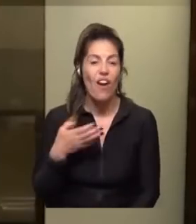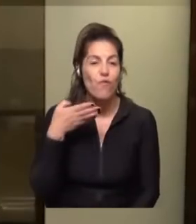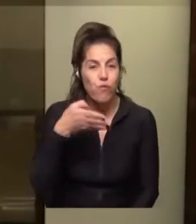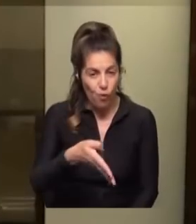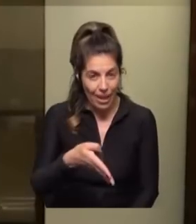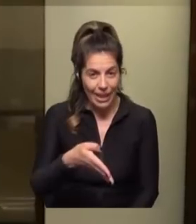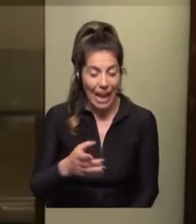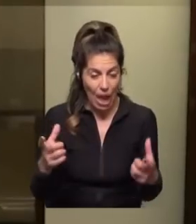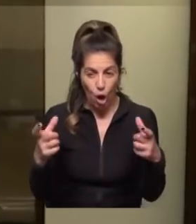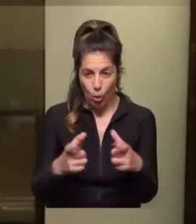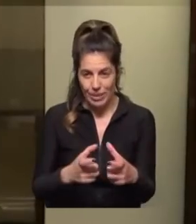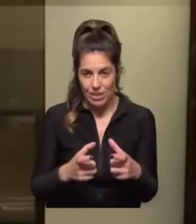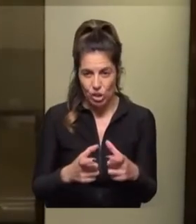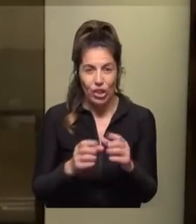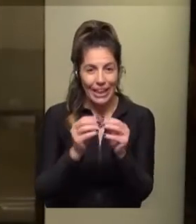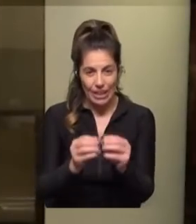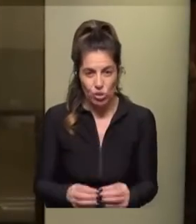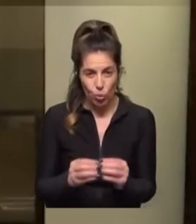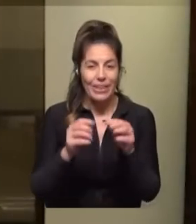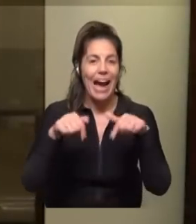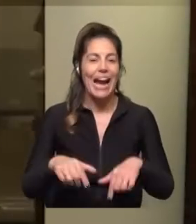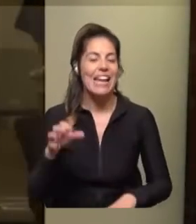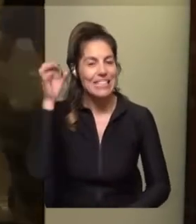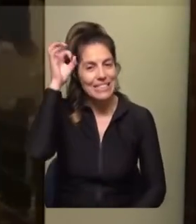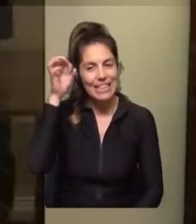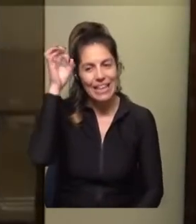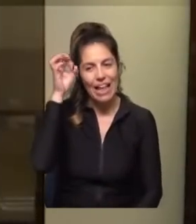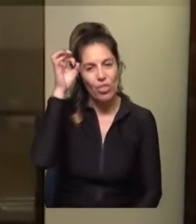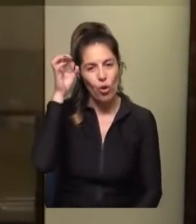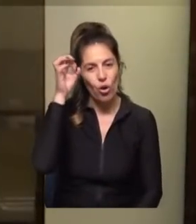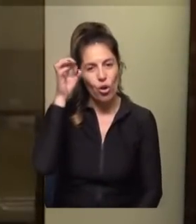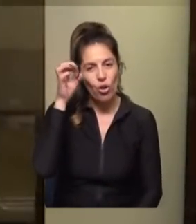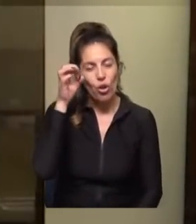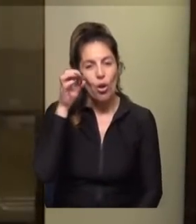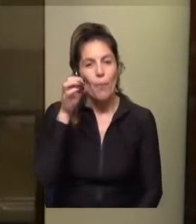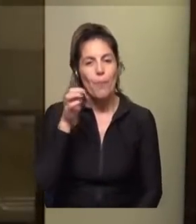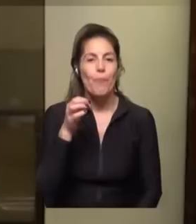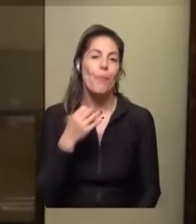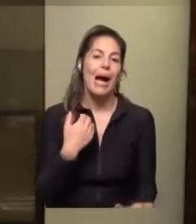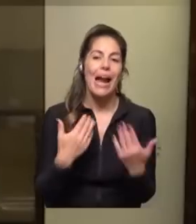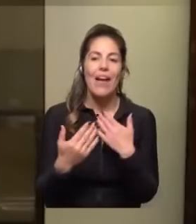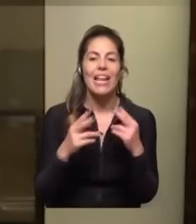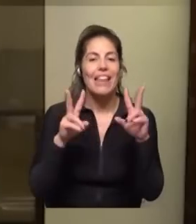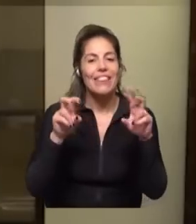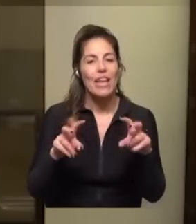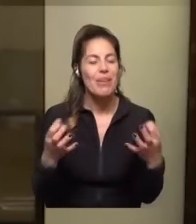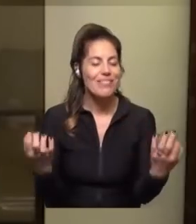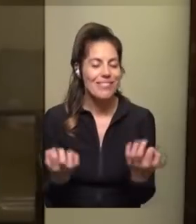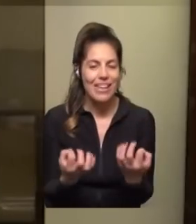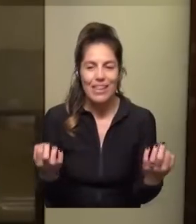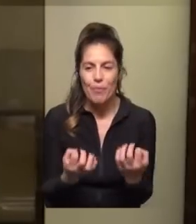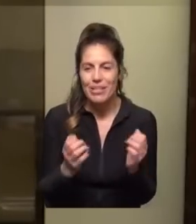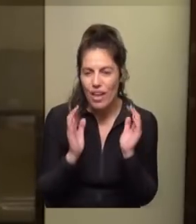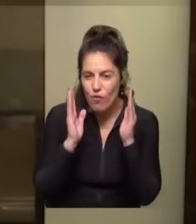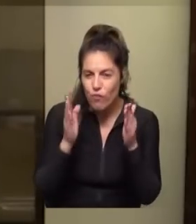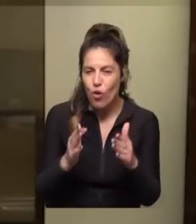ante la comisión de rendición de cuentas aquí en el senado con el tratamiento de varios temas en particular se hizo foco